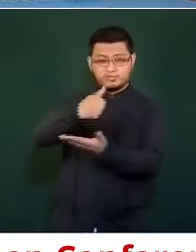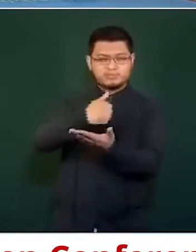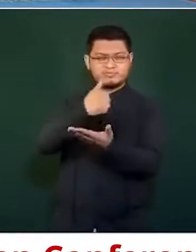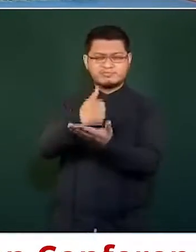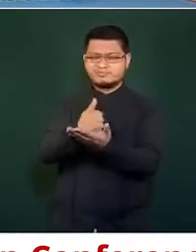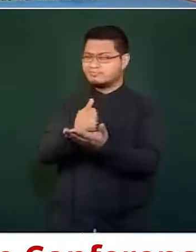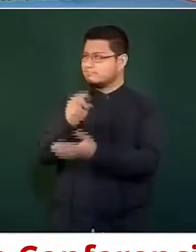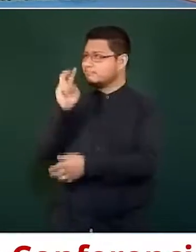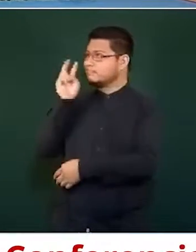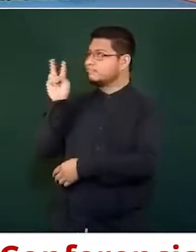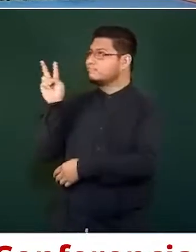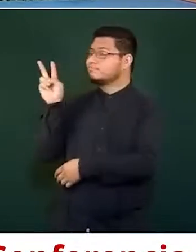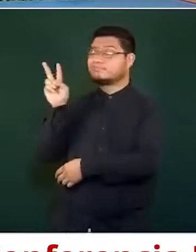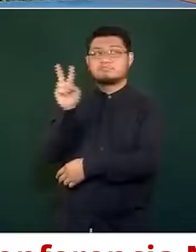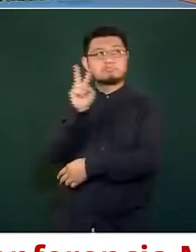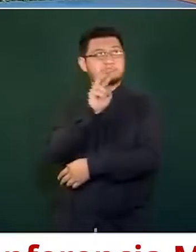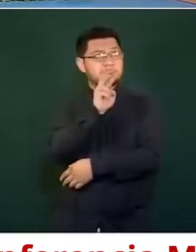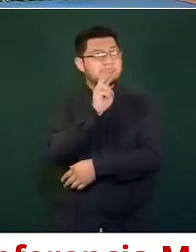bella,